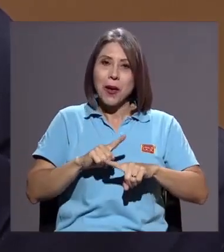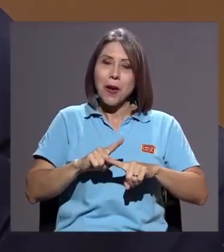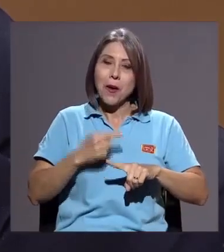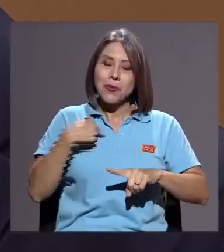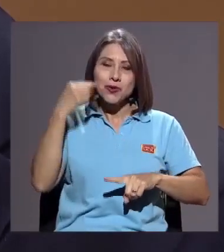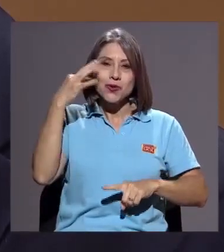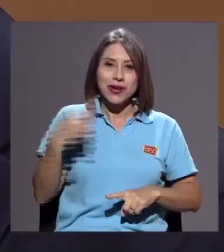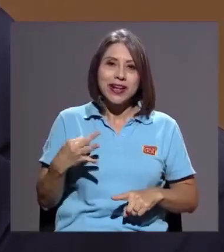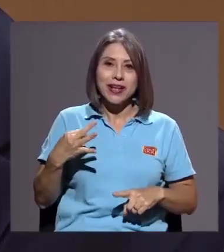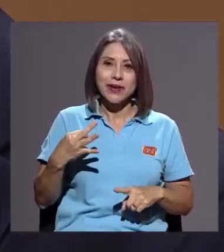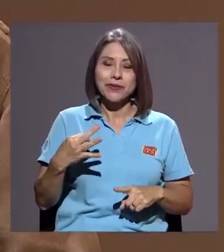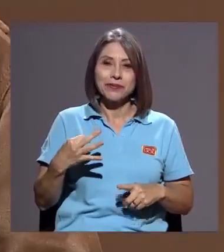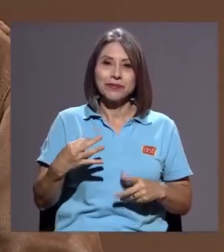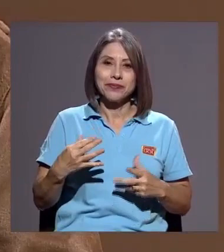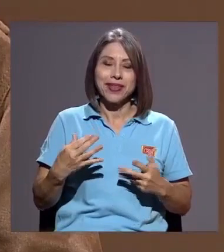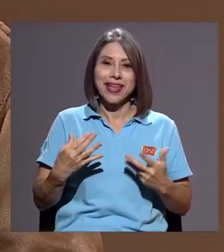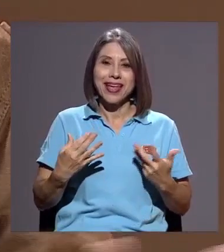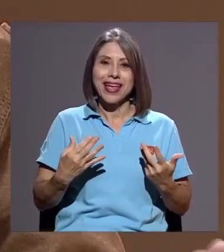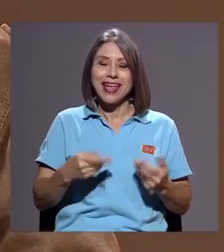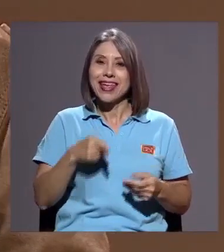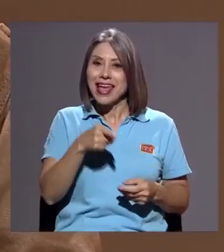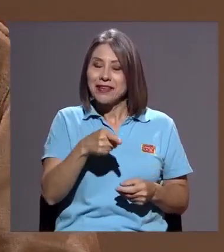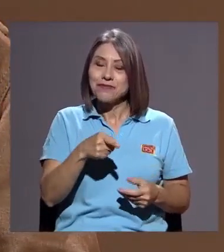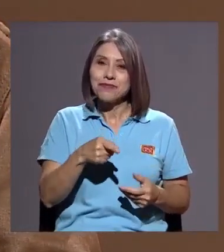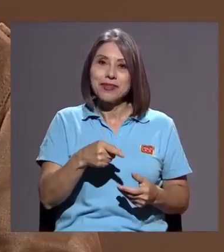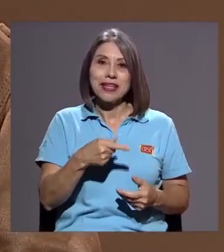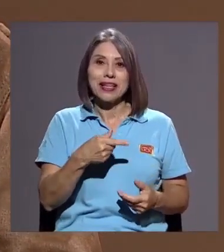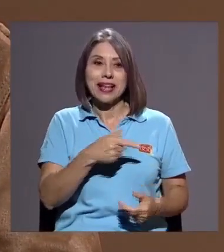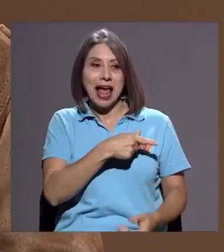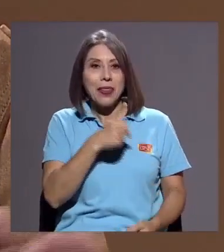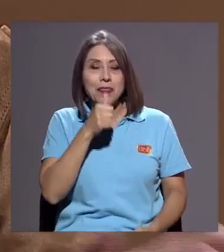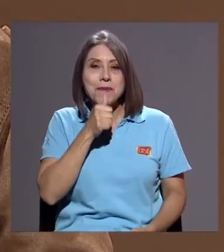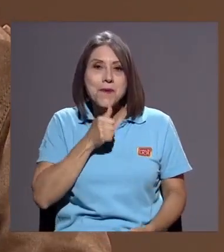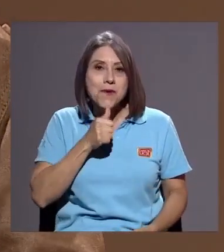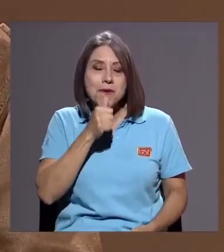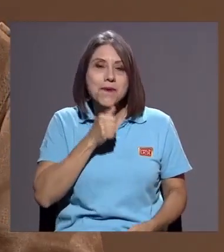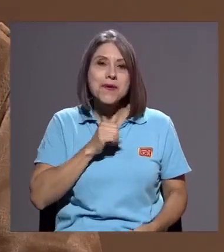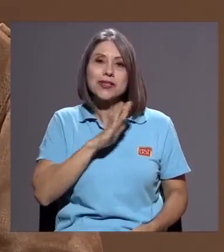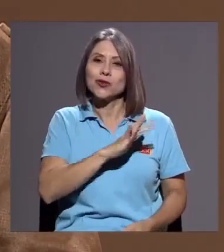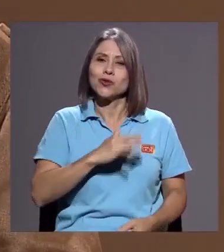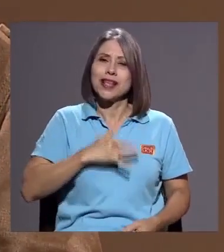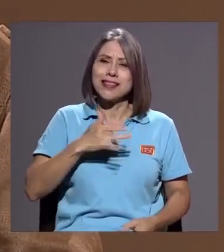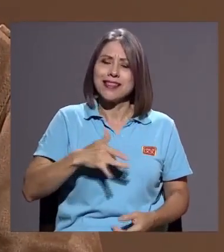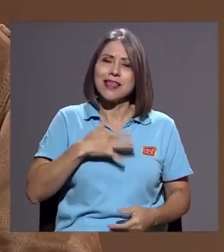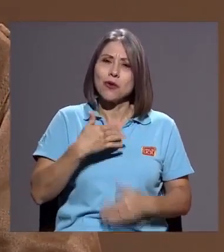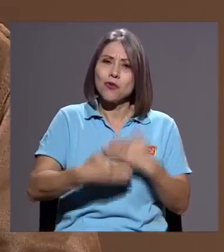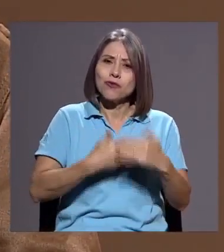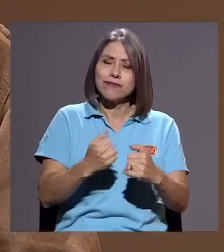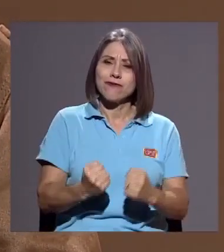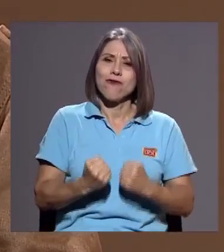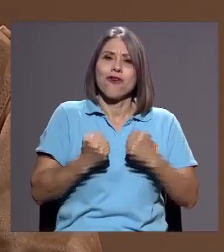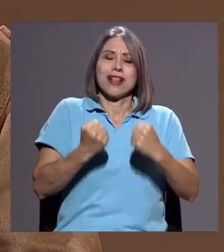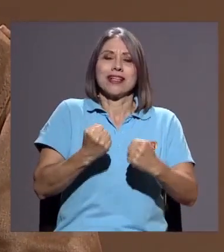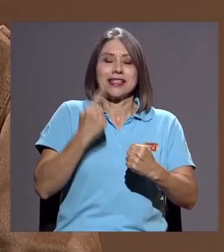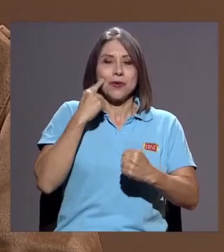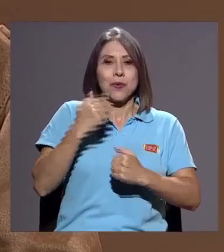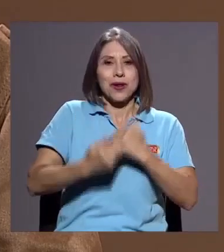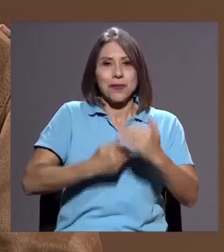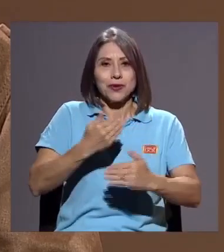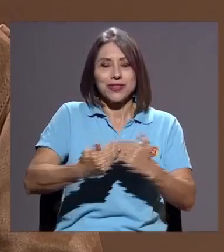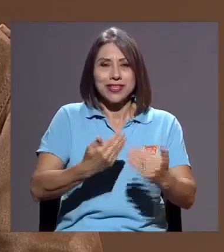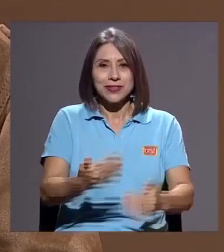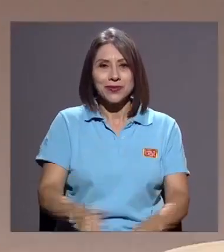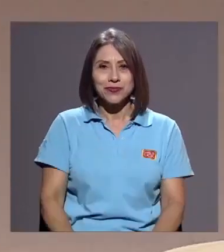sí la tolerancia de José María y su sentido se fue fortalecido por ese proceso, me parece a